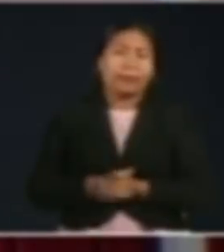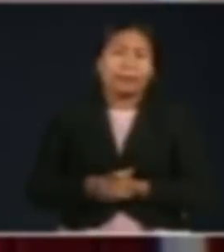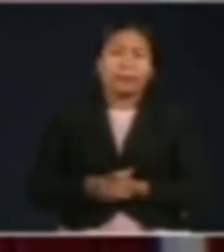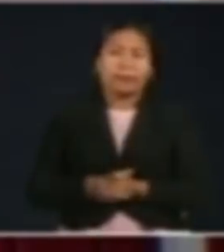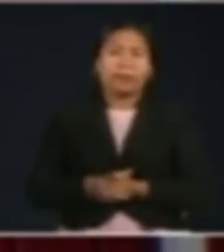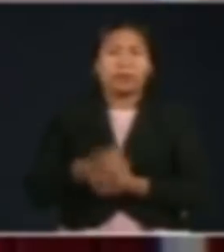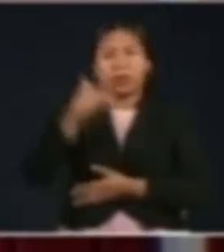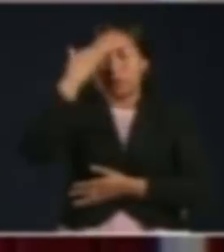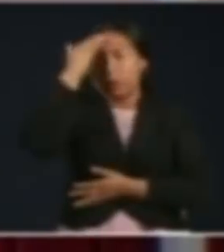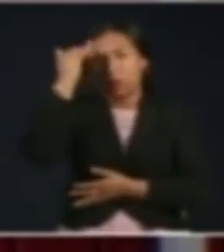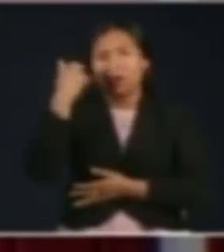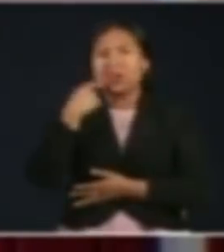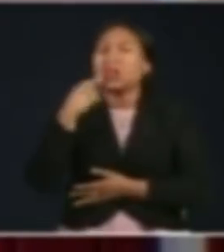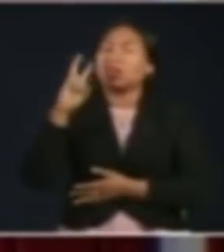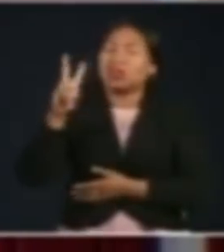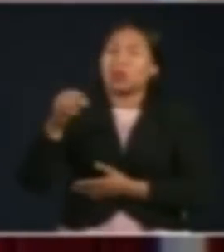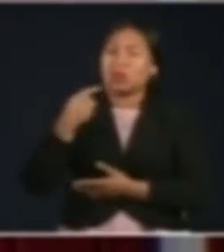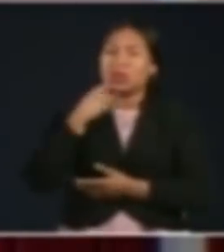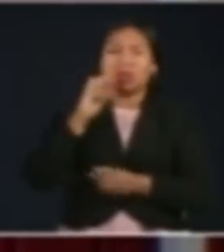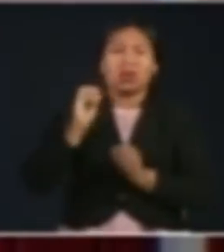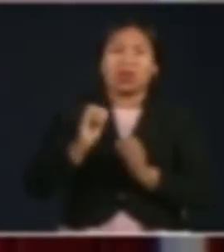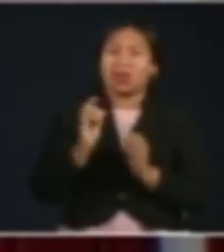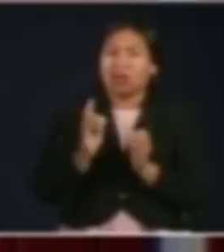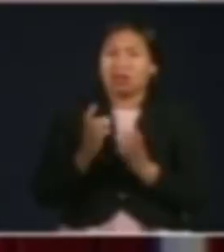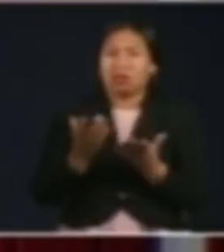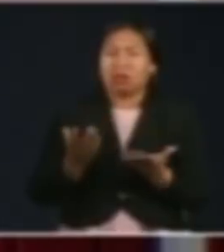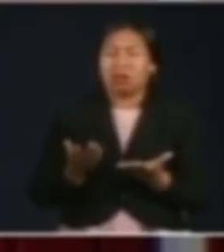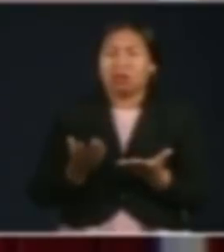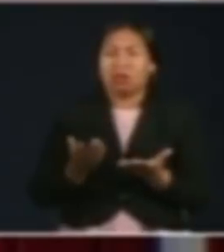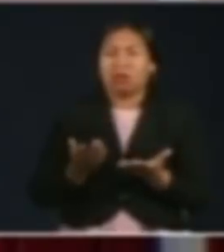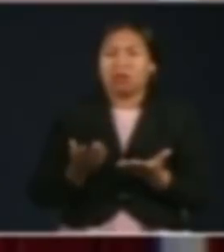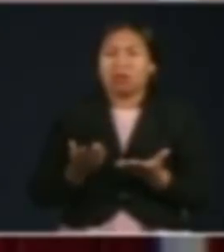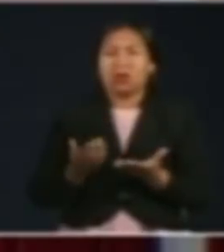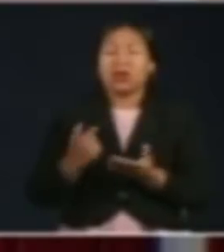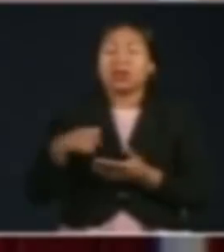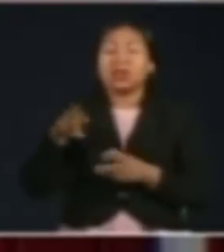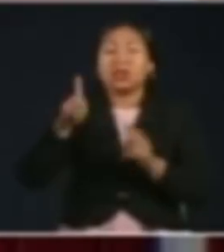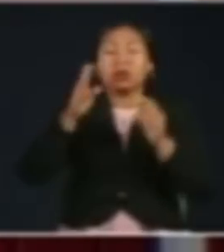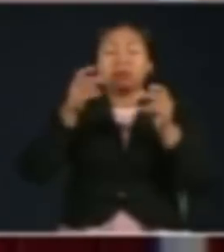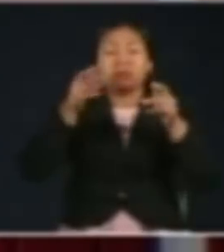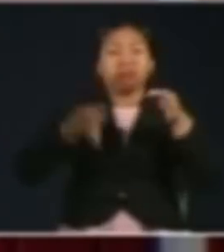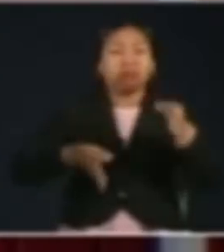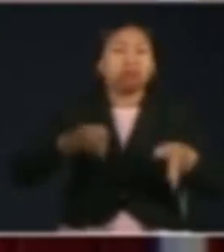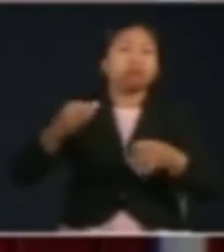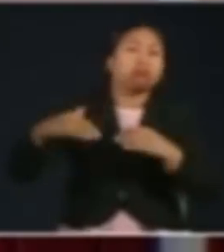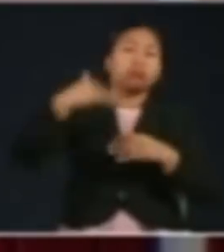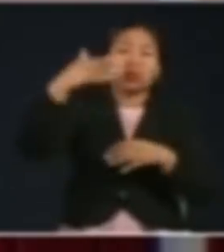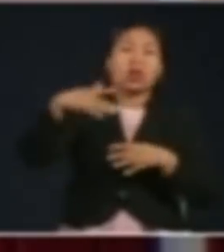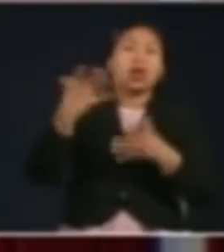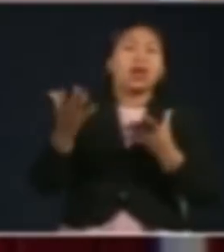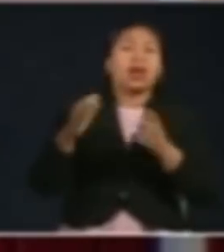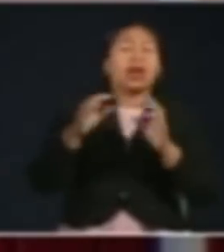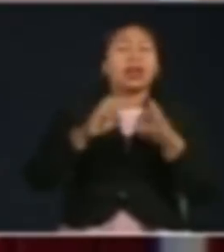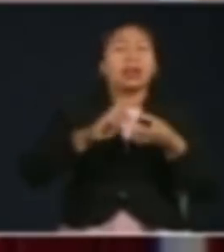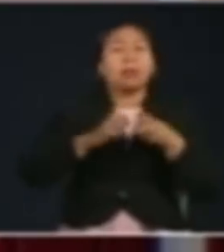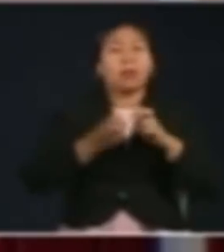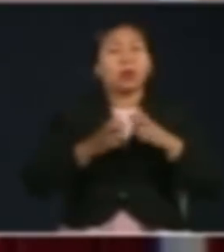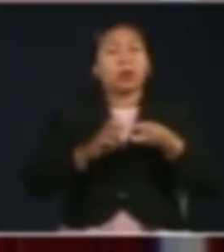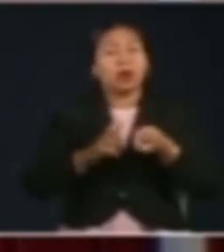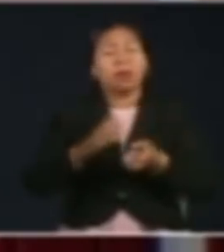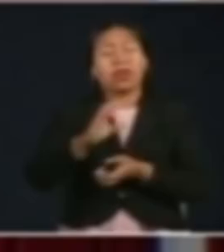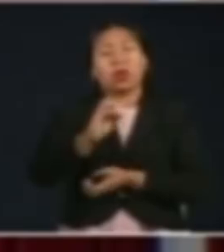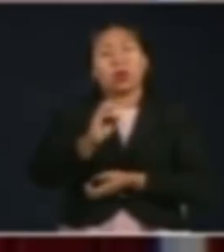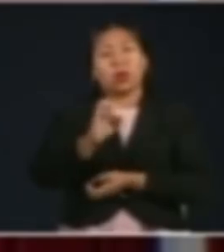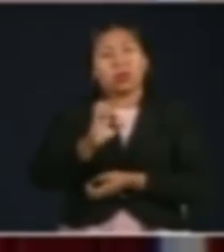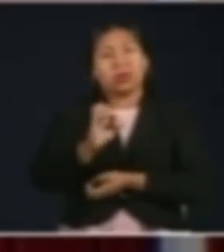Porque aquí nos dijeron y dijo el procurador que el caso de Odebrecht, un caso